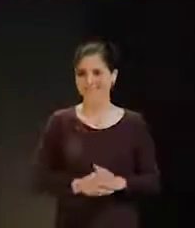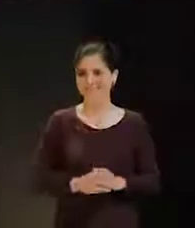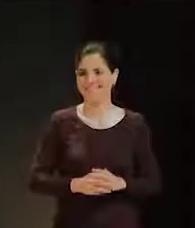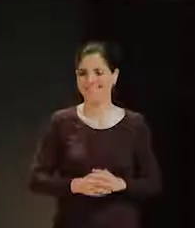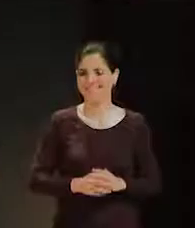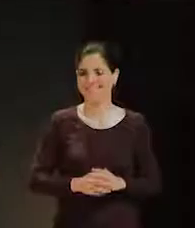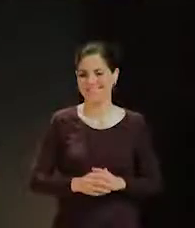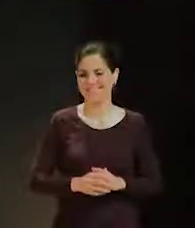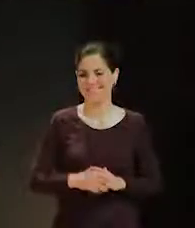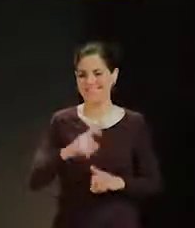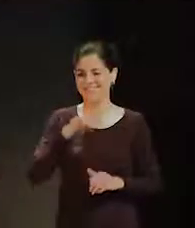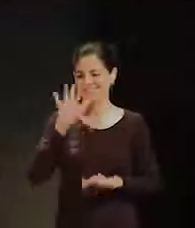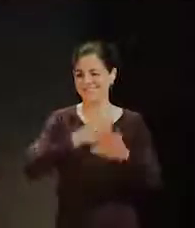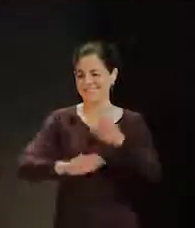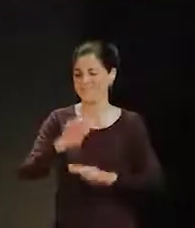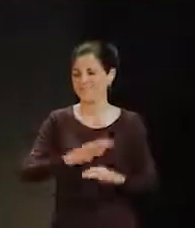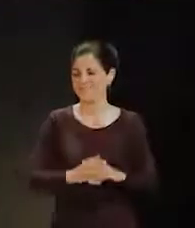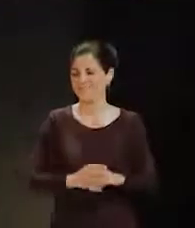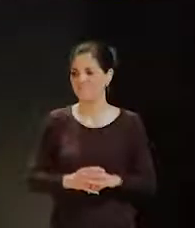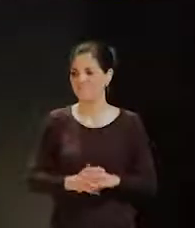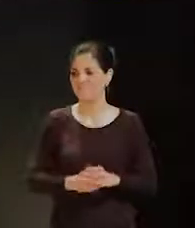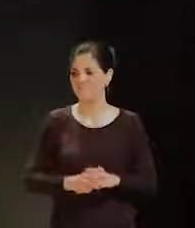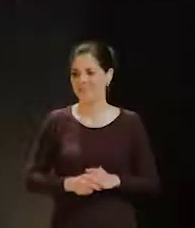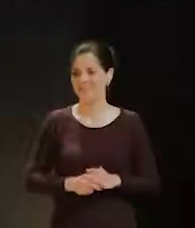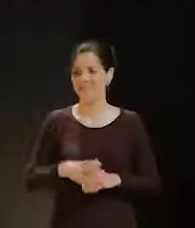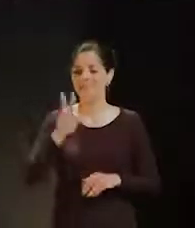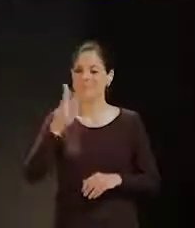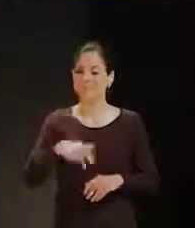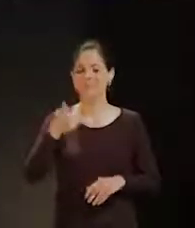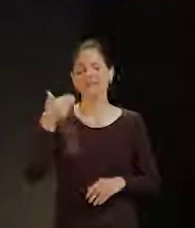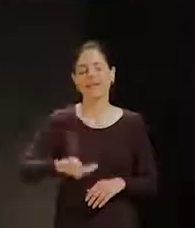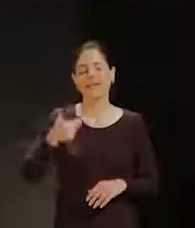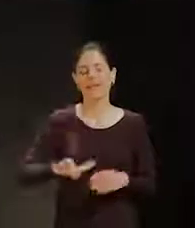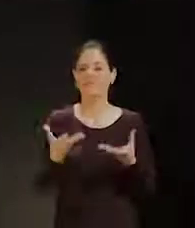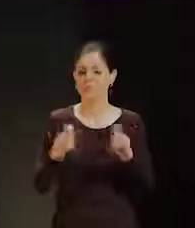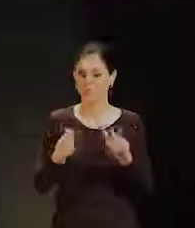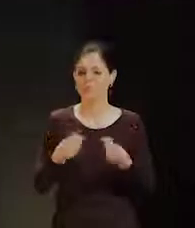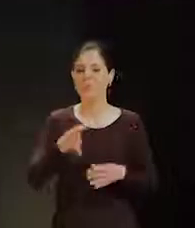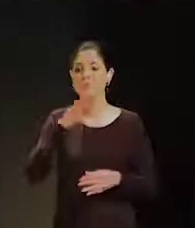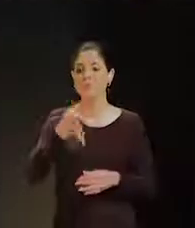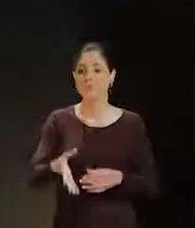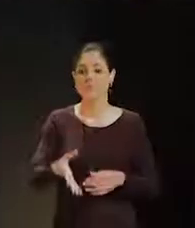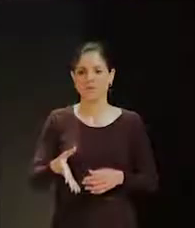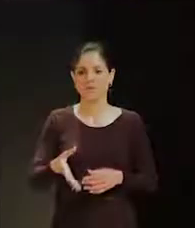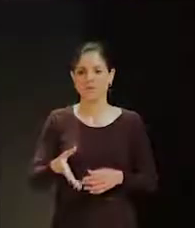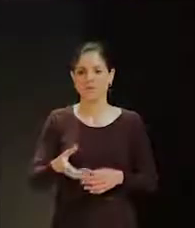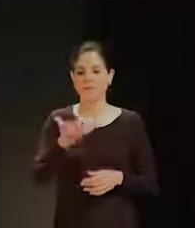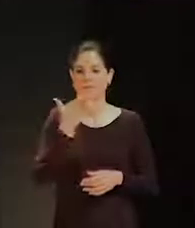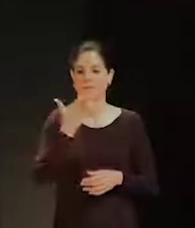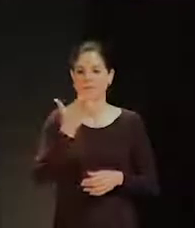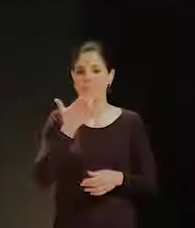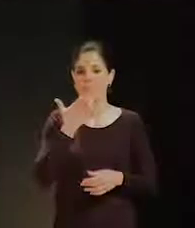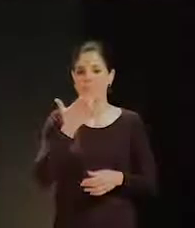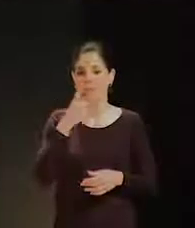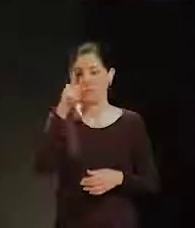quieres. Es muy cacho. Lola es muy importante porque, por ejemplo,